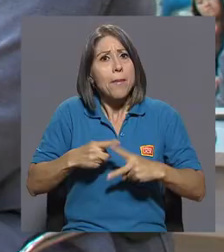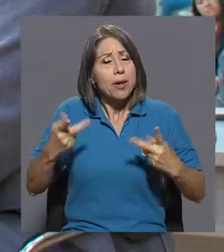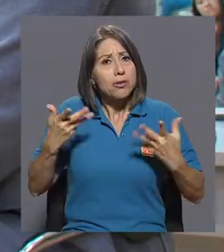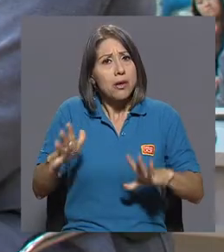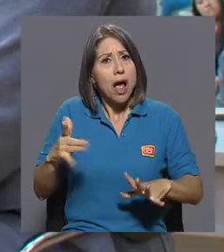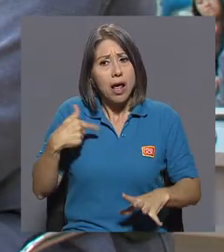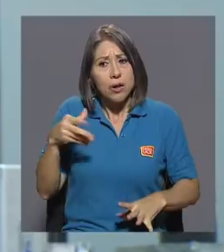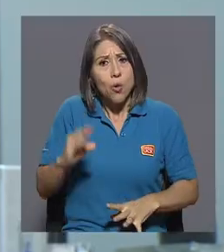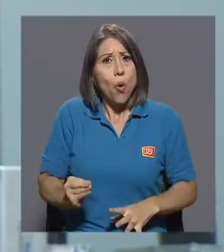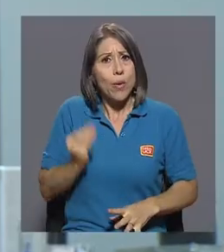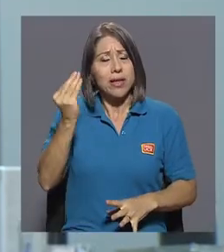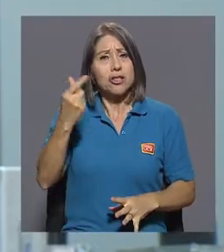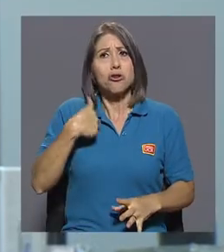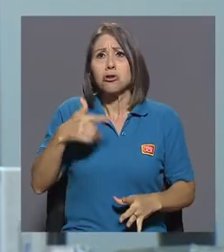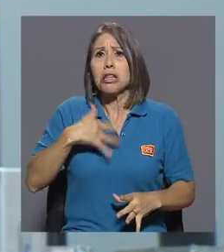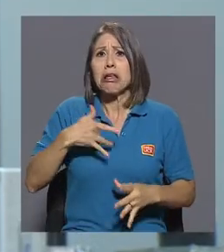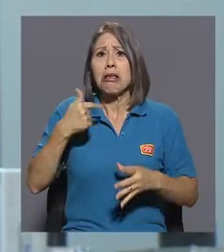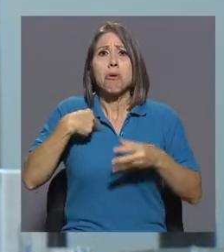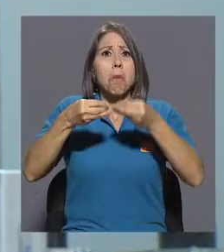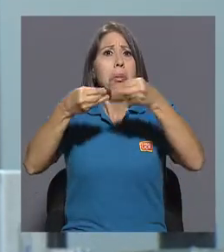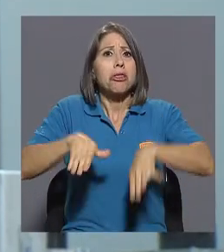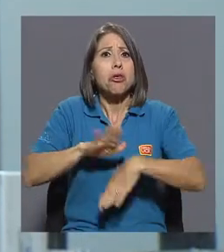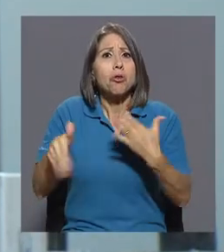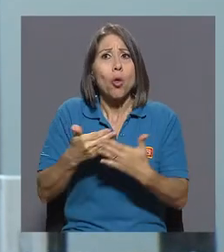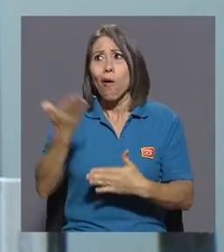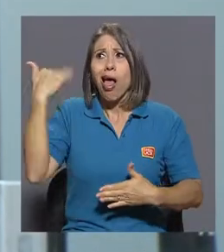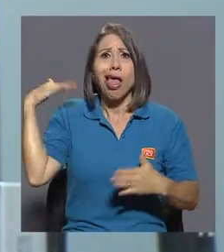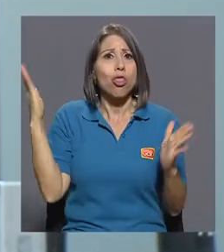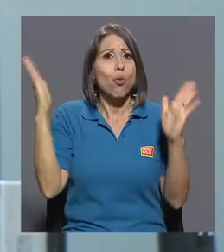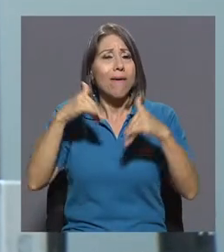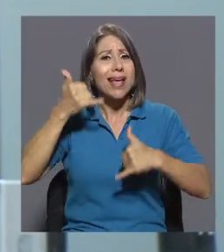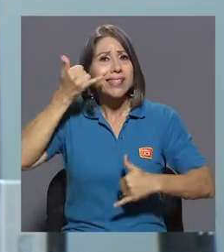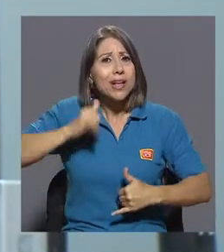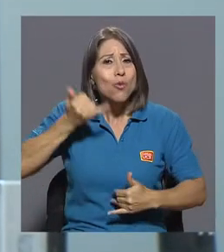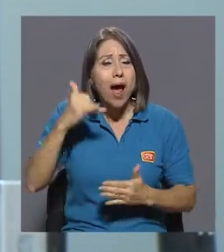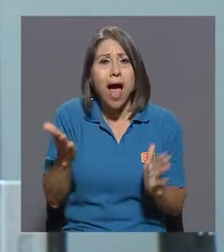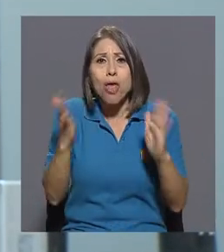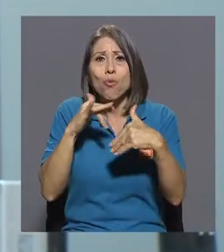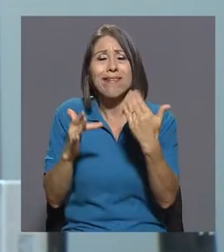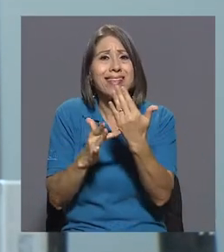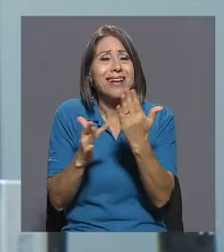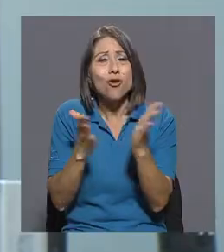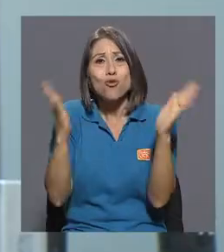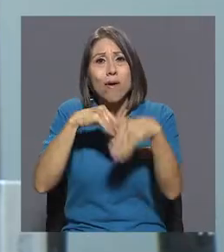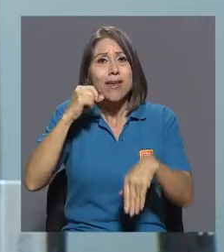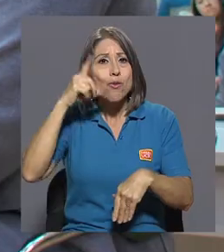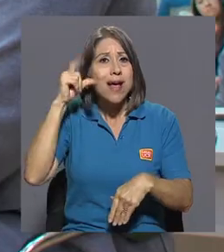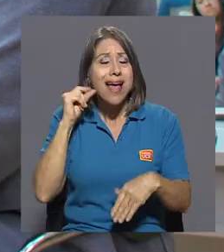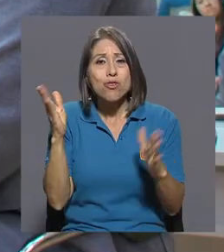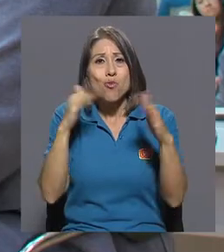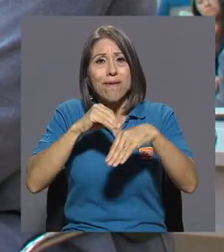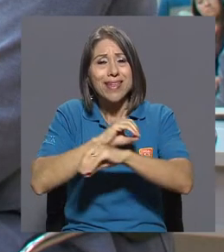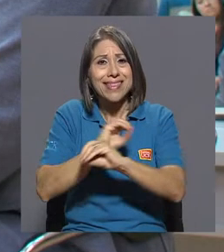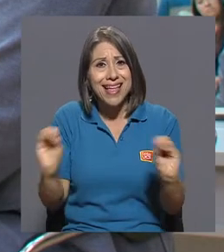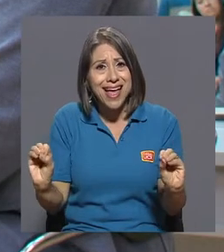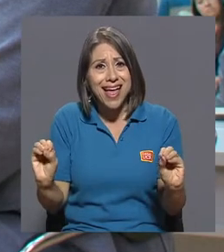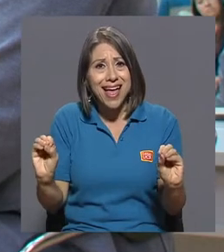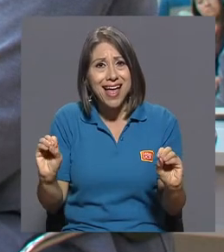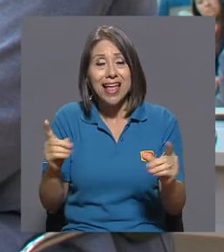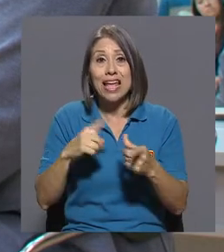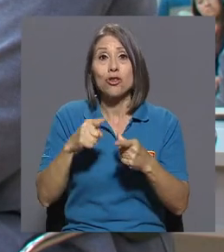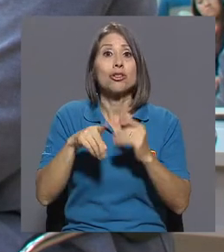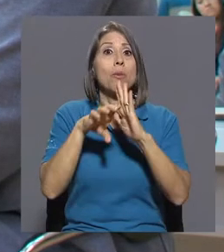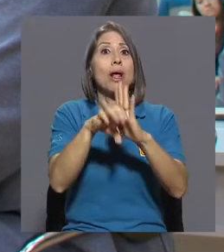perdido todo. No había celulares, no había tecnología, no había WhatsApp, no había nada. Entonces, usted se iba y se